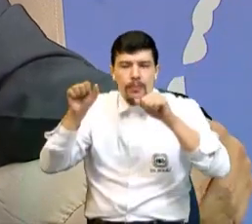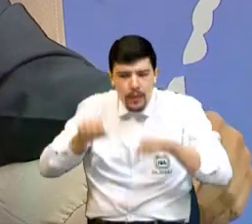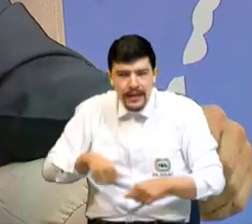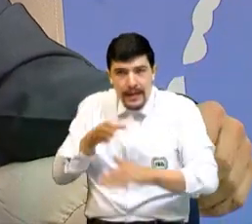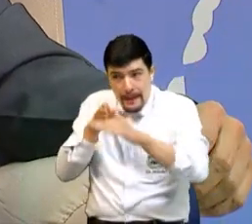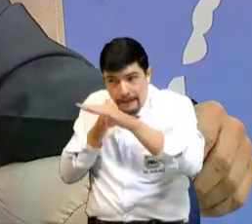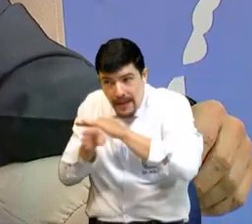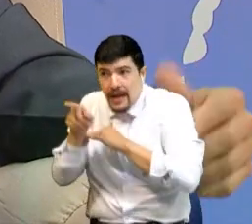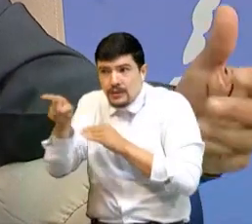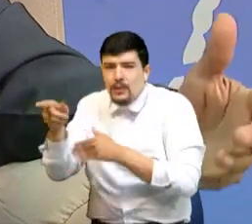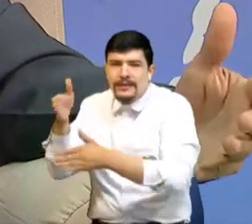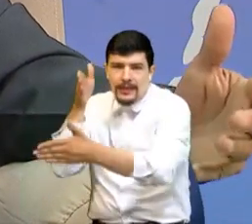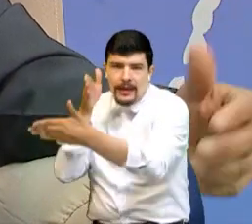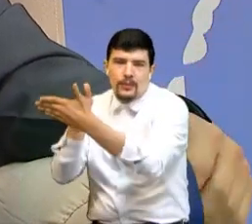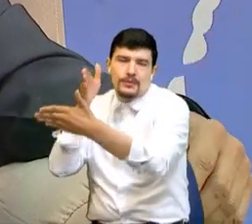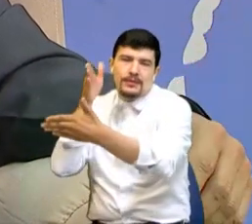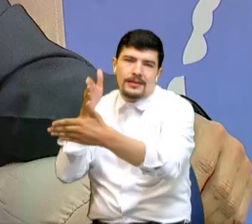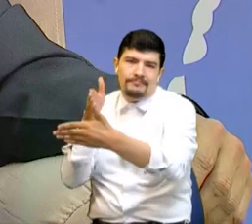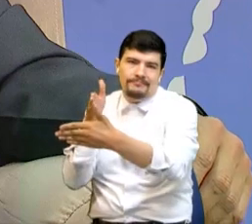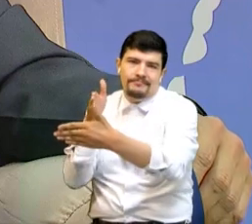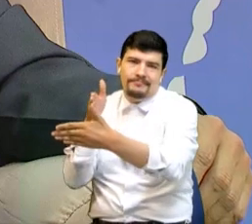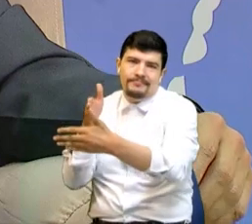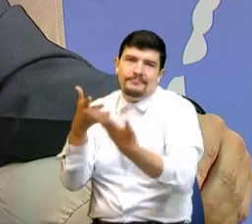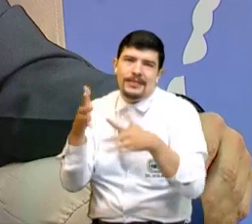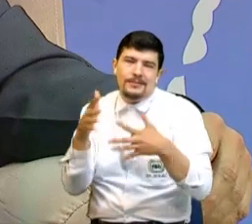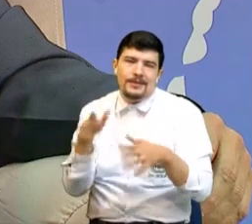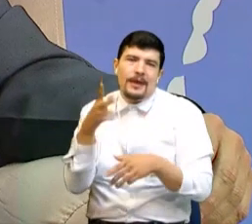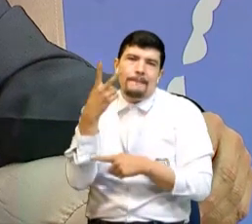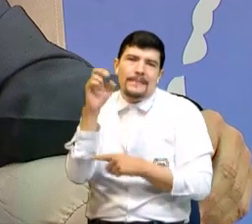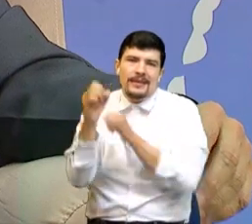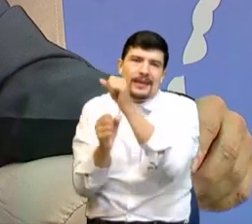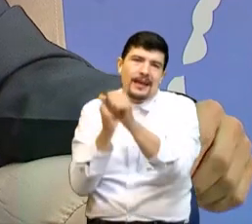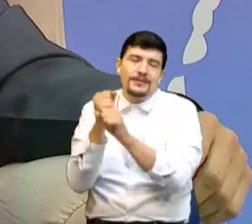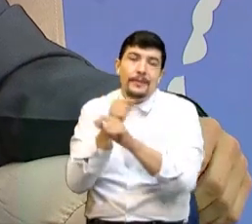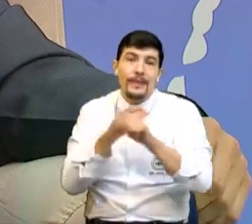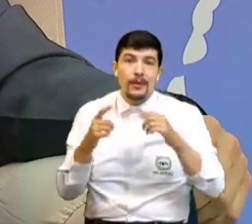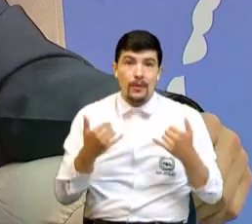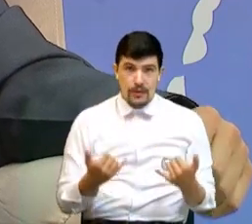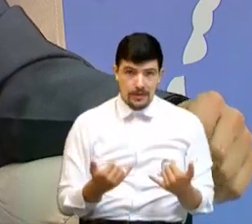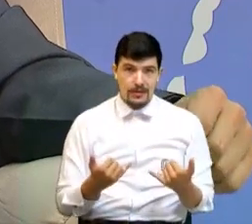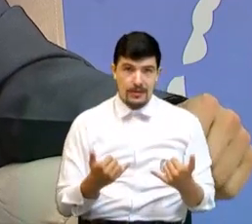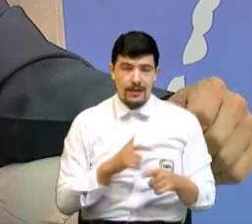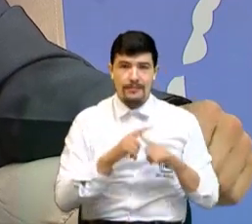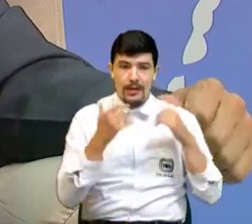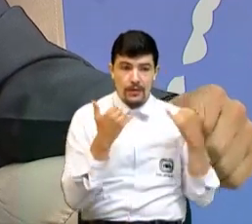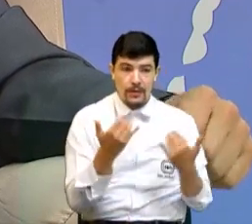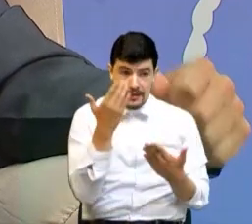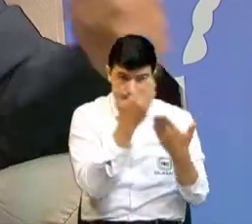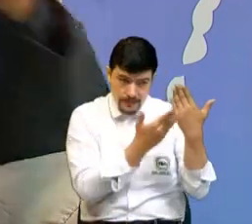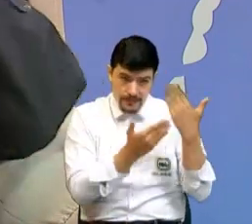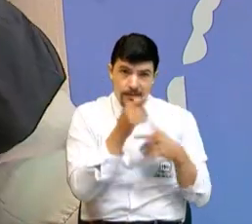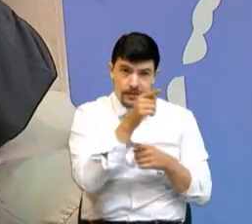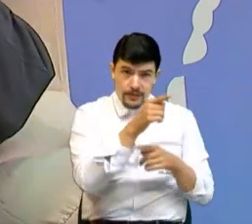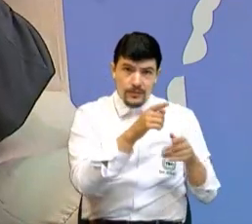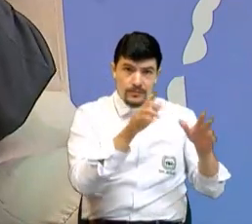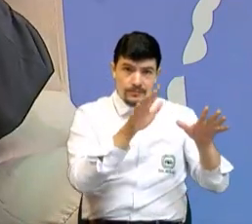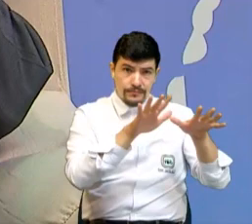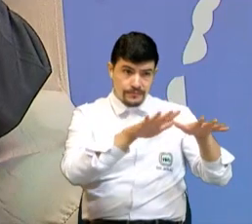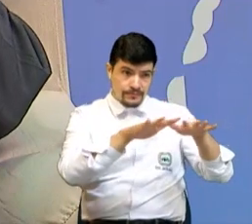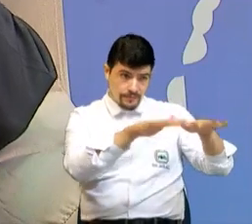justicia, y ese linde sería de los 20 años. Hoy en día se está estudiando en el Congreso de la